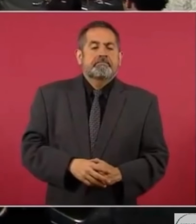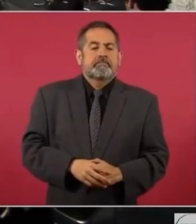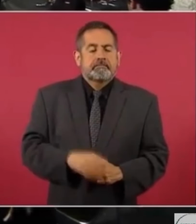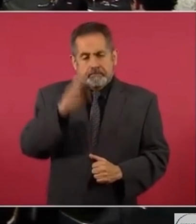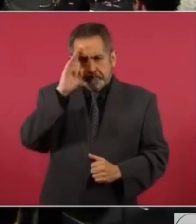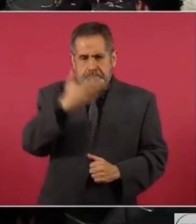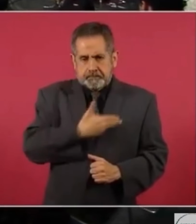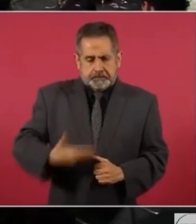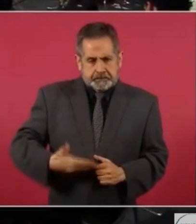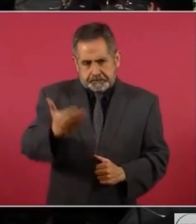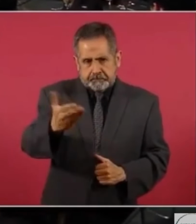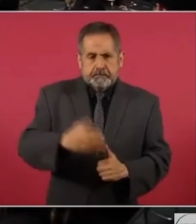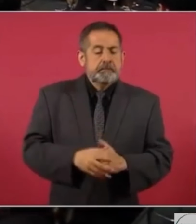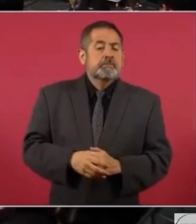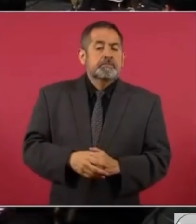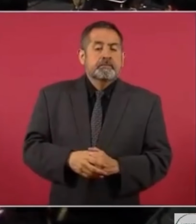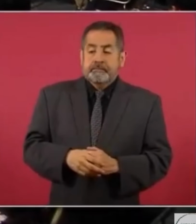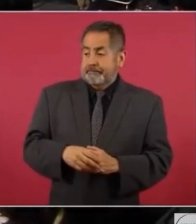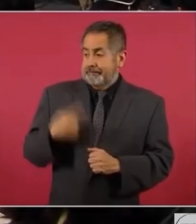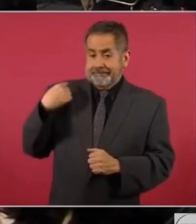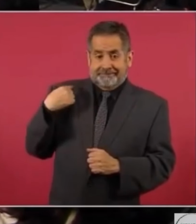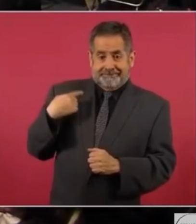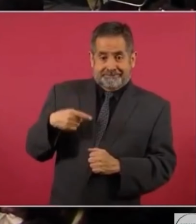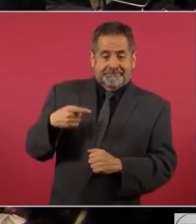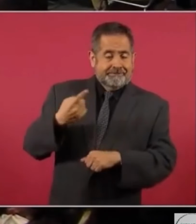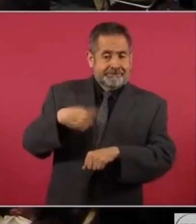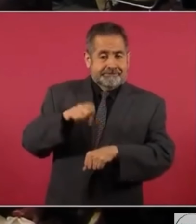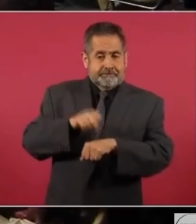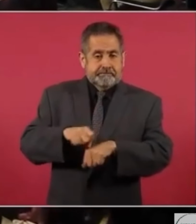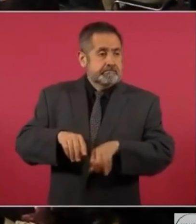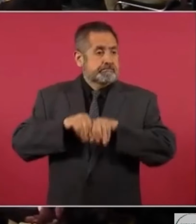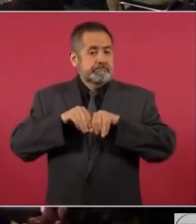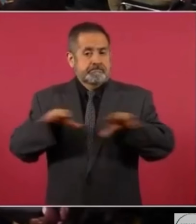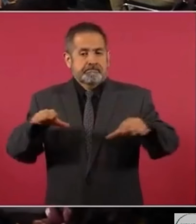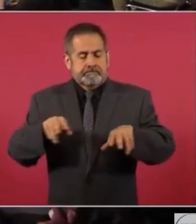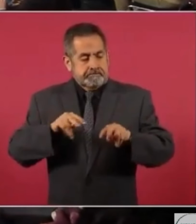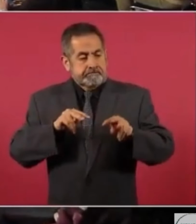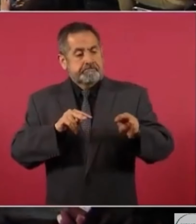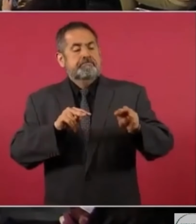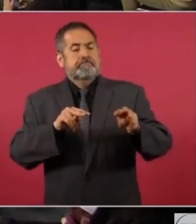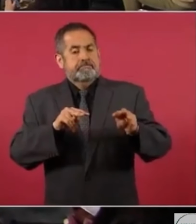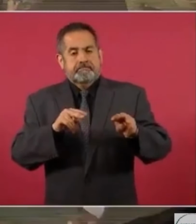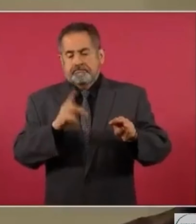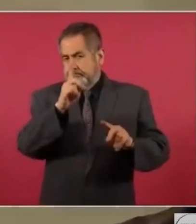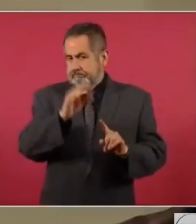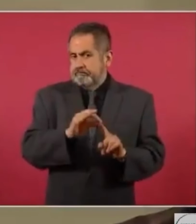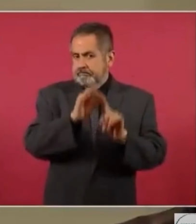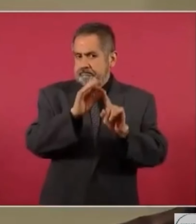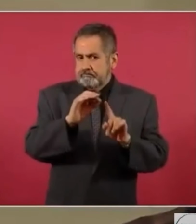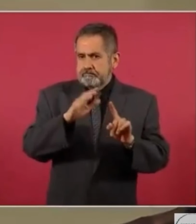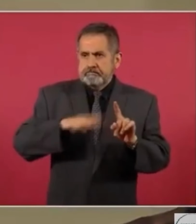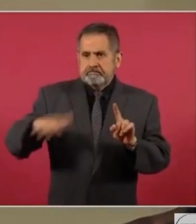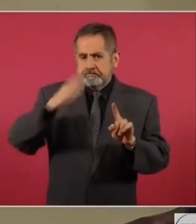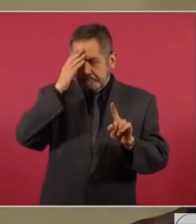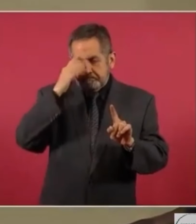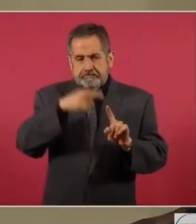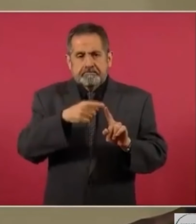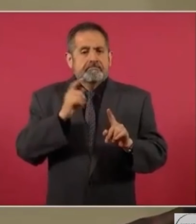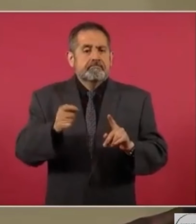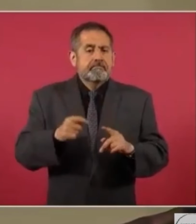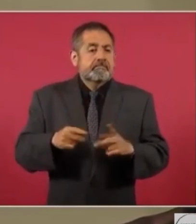Señor presidente, esta semana se dio a conocer una situación muy especial de